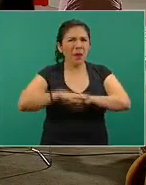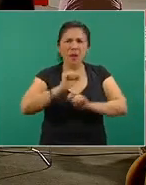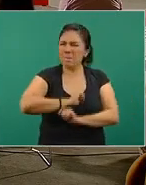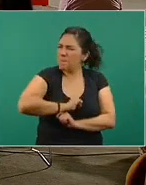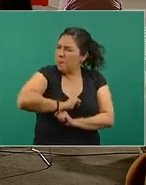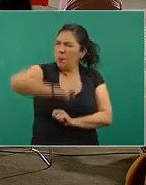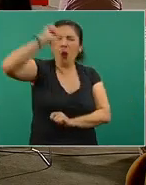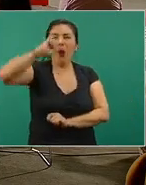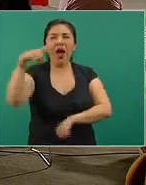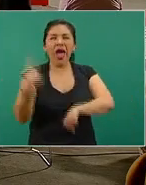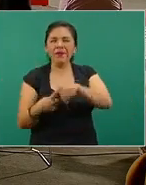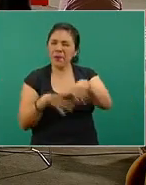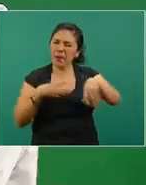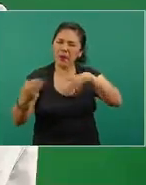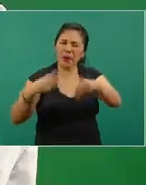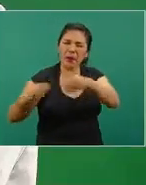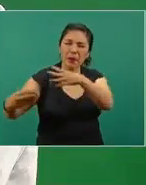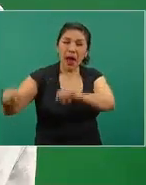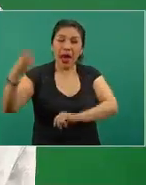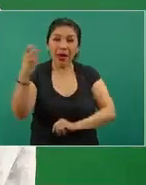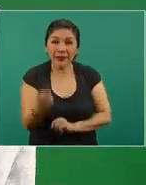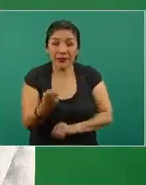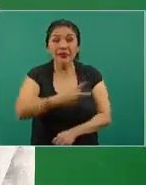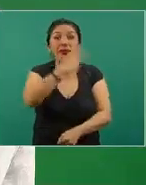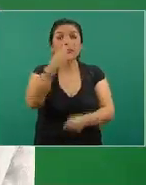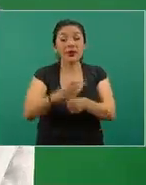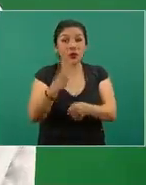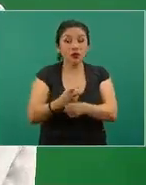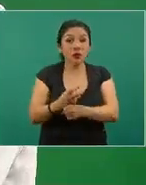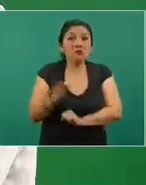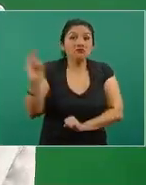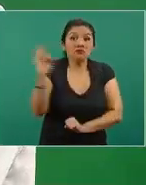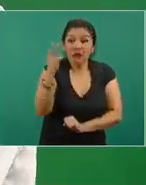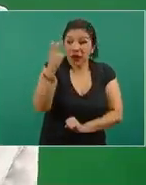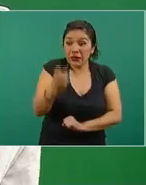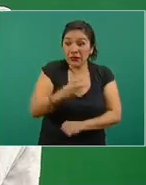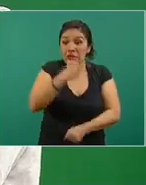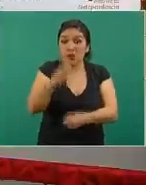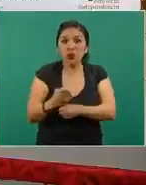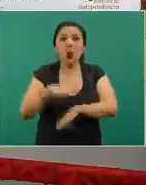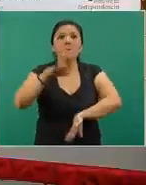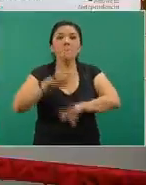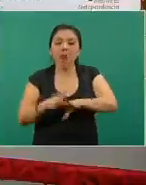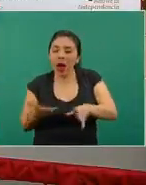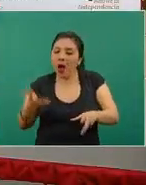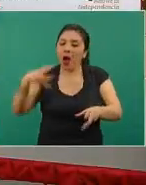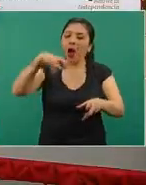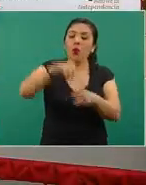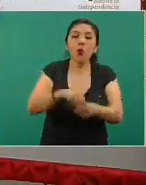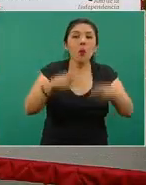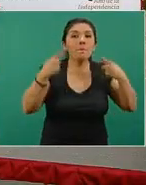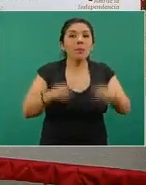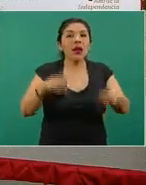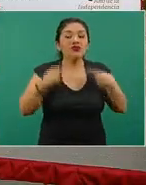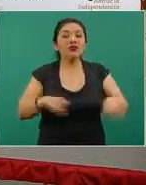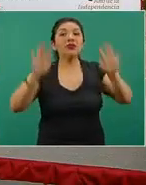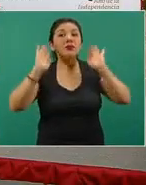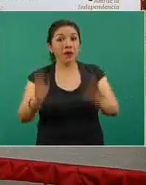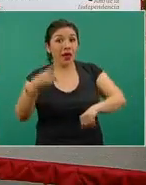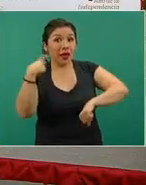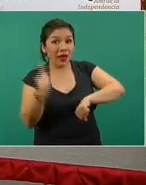segunda oleada. Y es probable que esta segunda oleada, desde luego, haya sumado personas, tanto